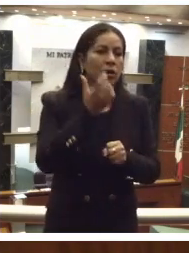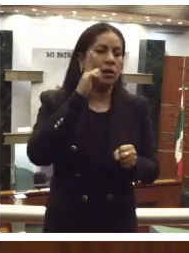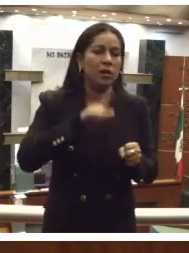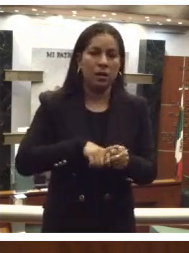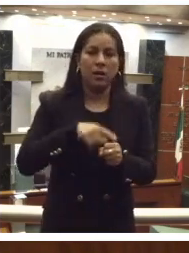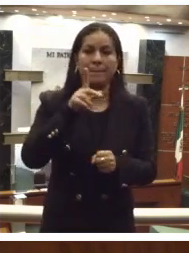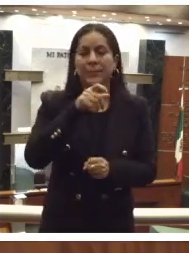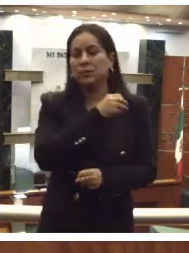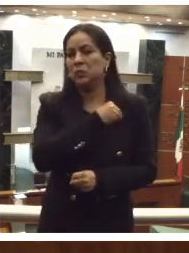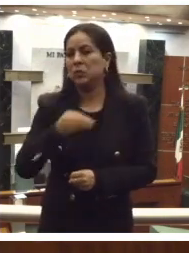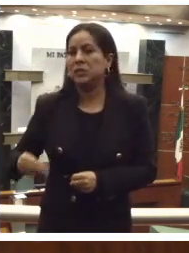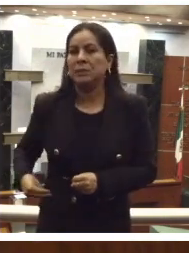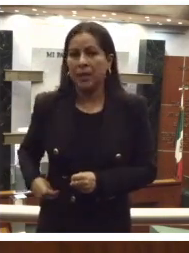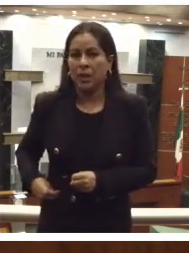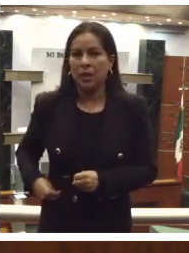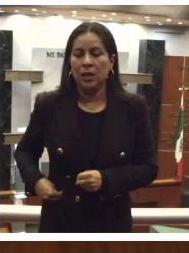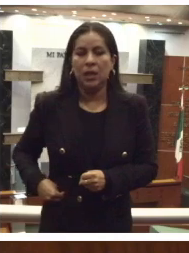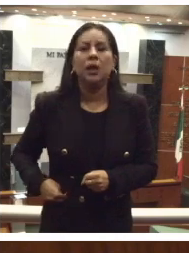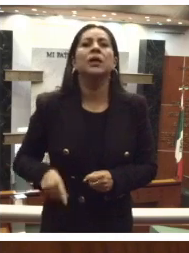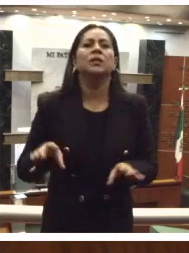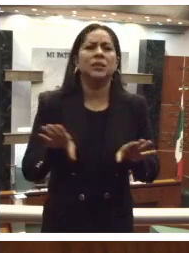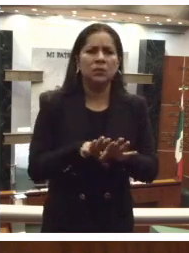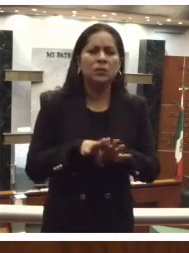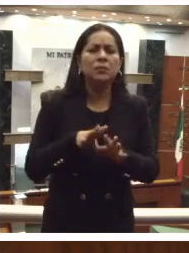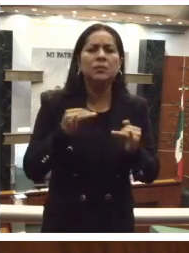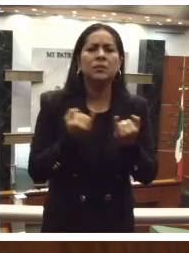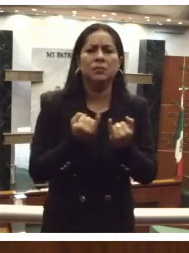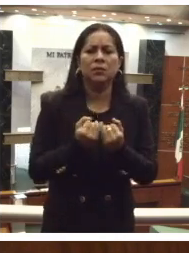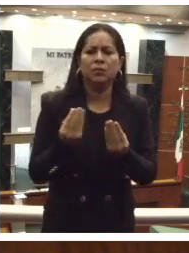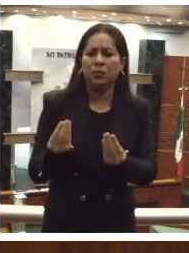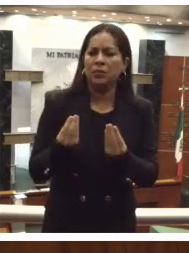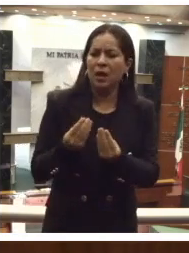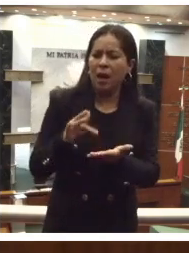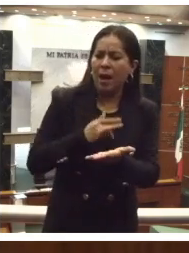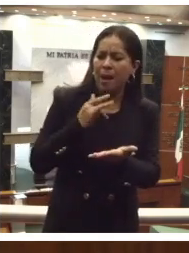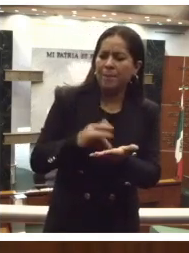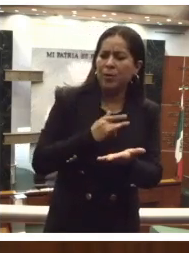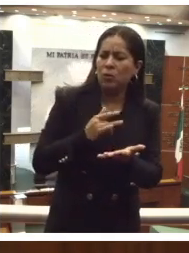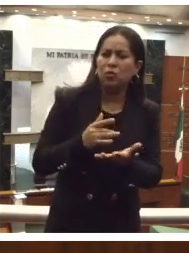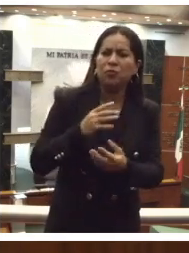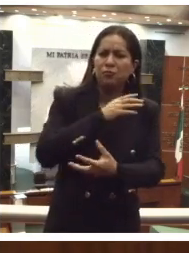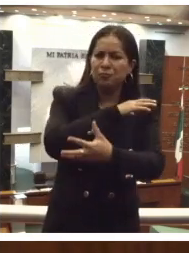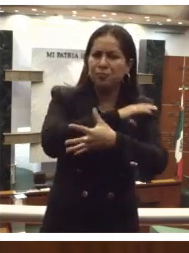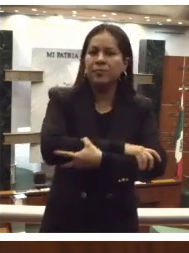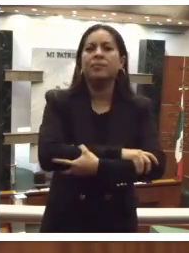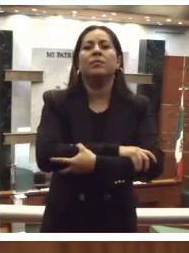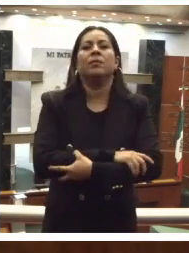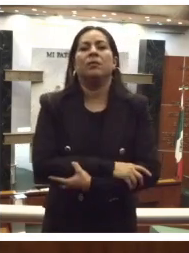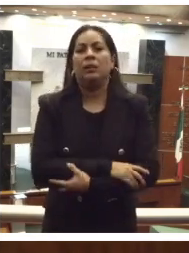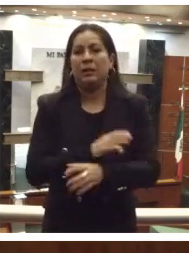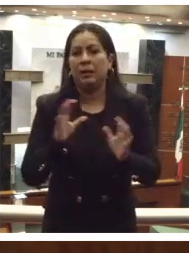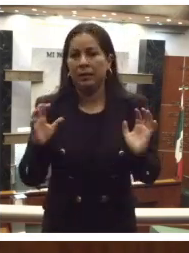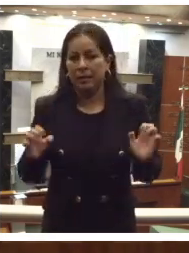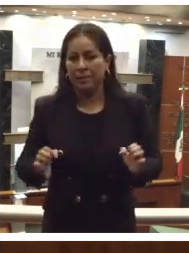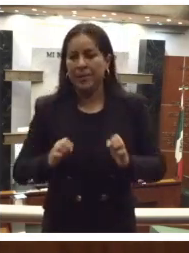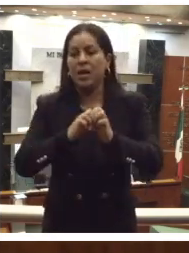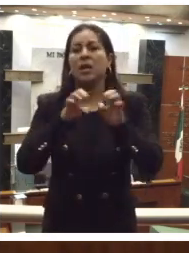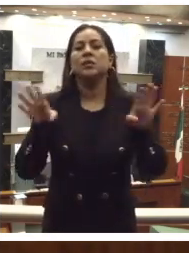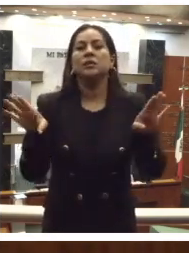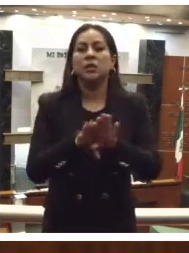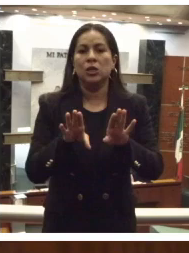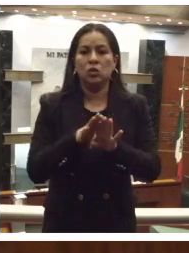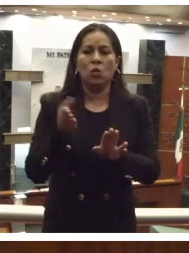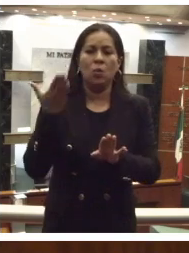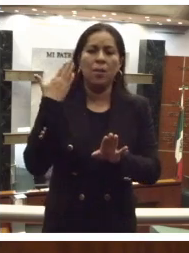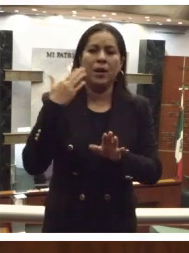estatales y municipales. Así como también hemos recibido su apoyo y solidaridad en momentos de crisis, como le fue